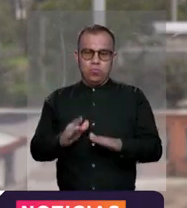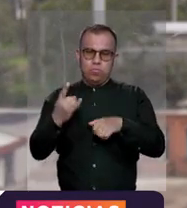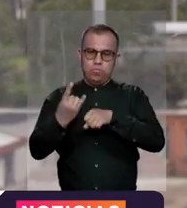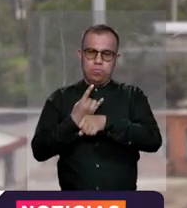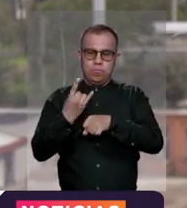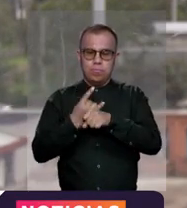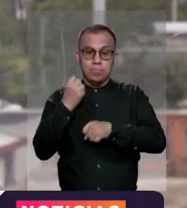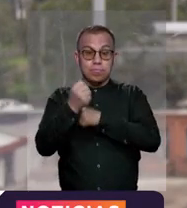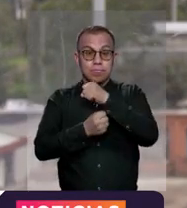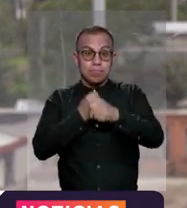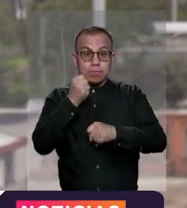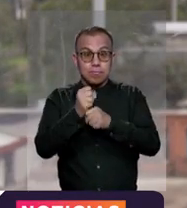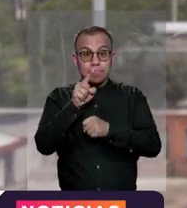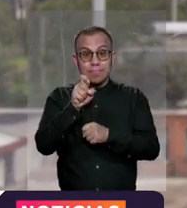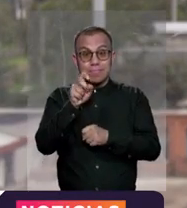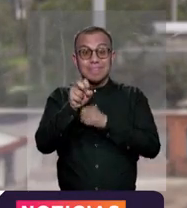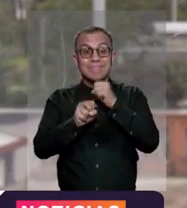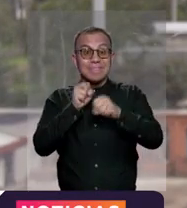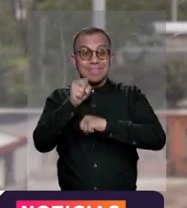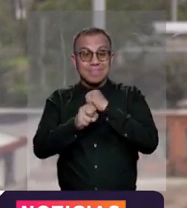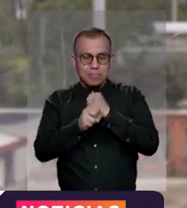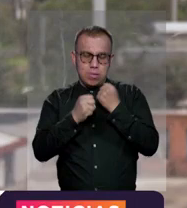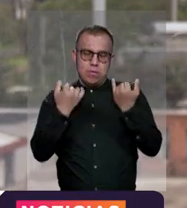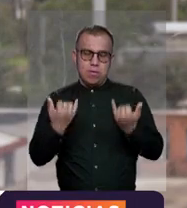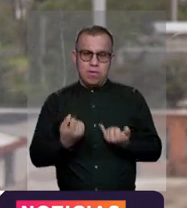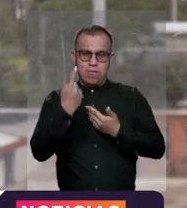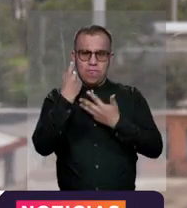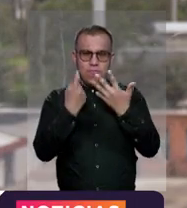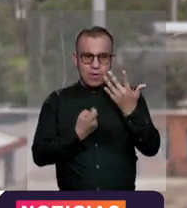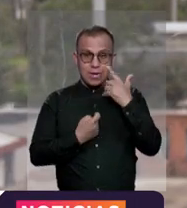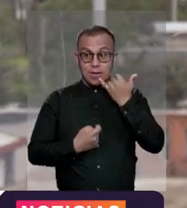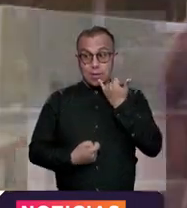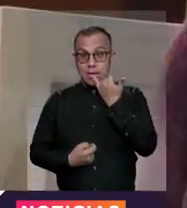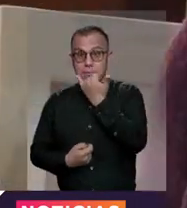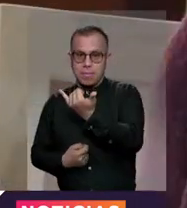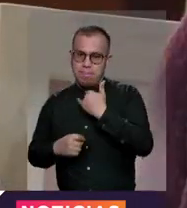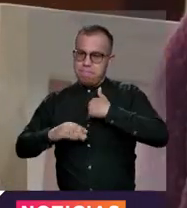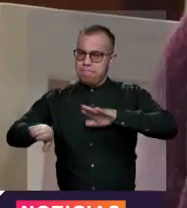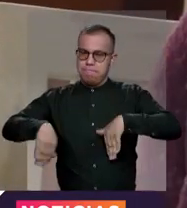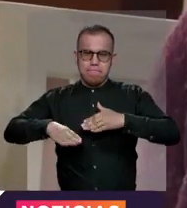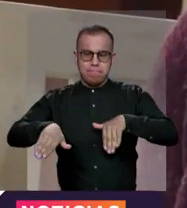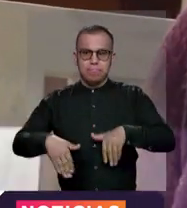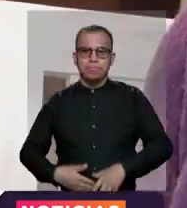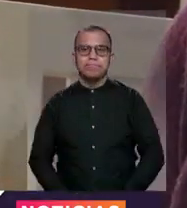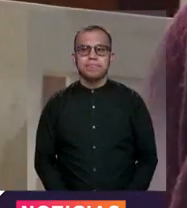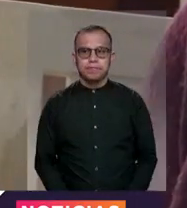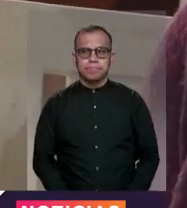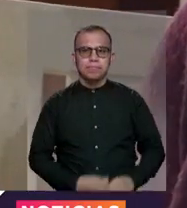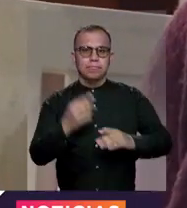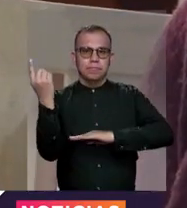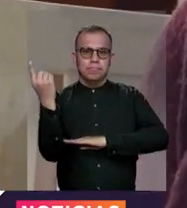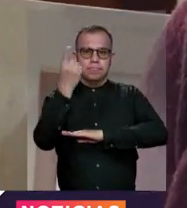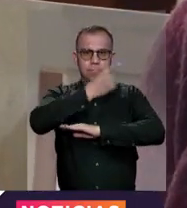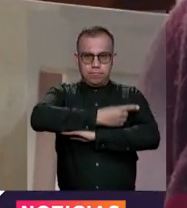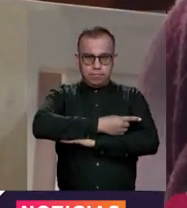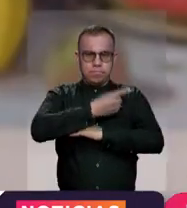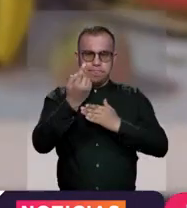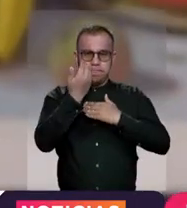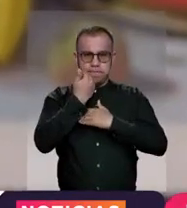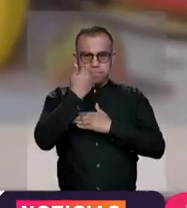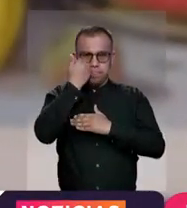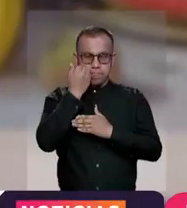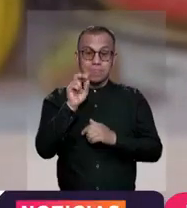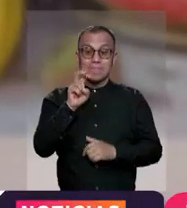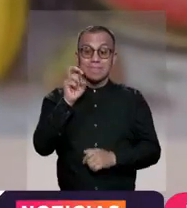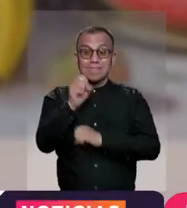usuarios mayores de 70 años que aún no han sido contactados por su EPS. La jornada de vacunación para adultos mayores